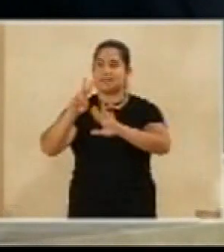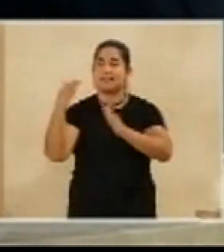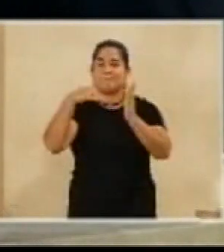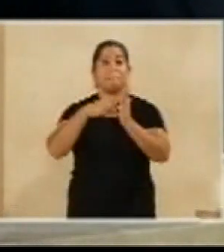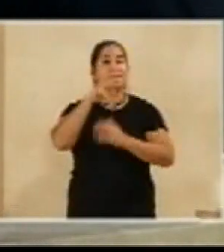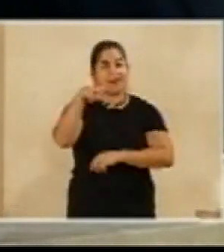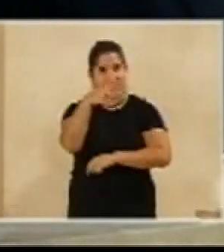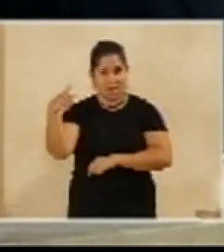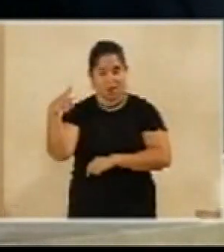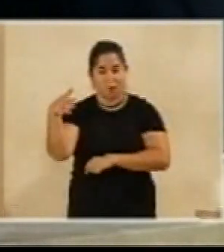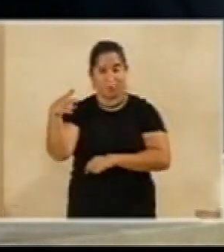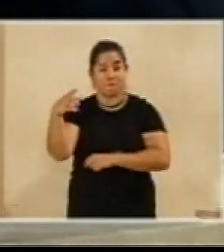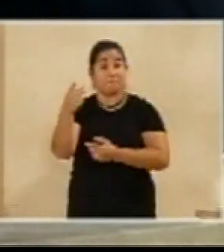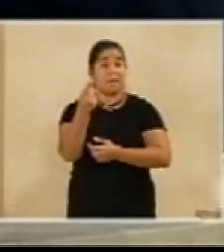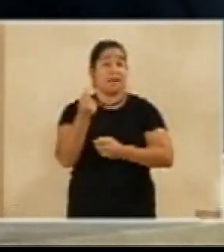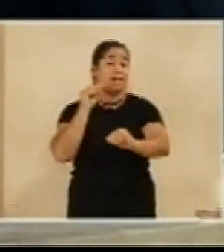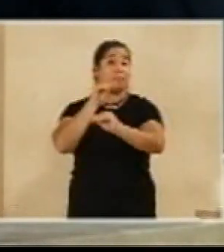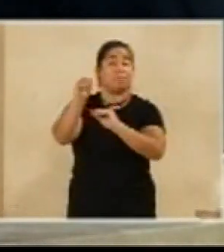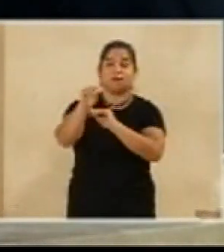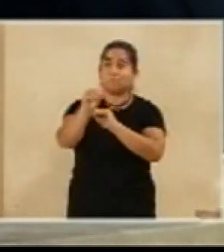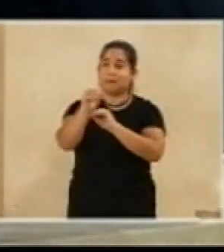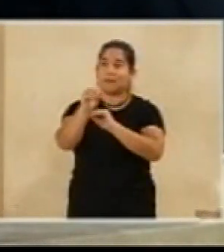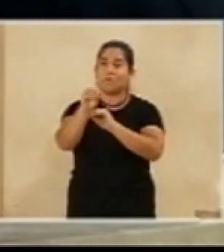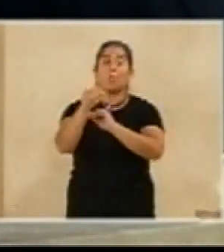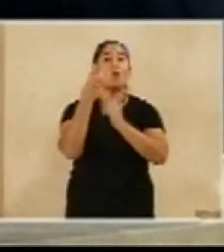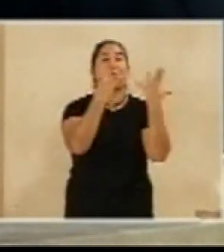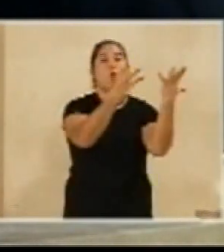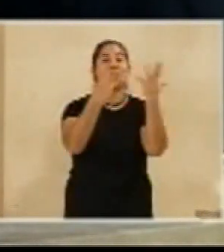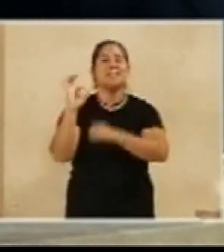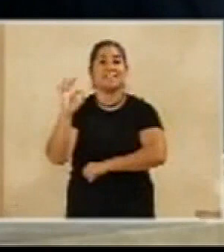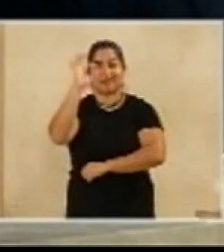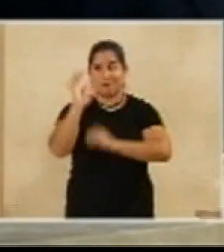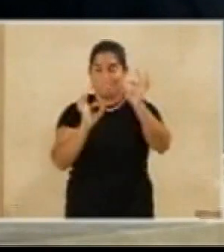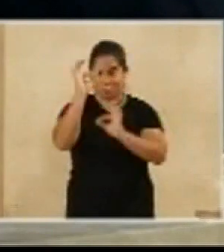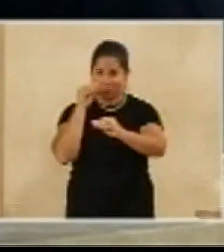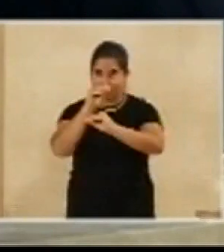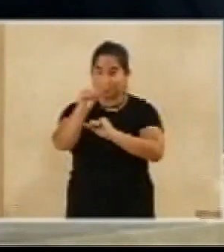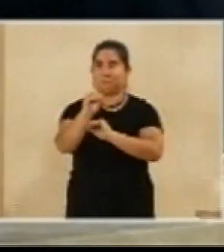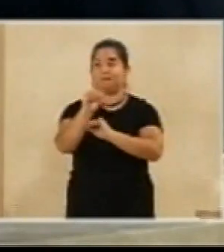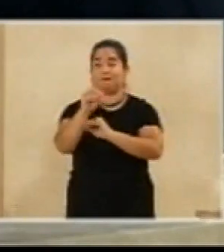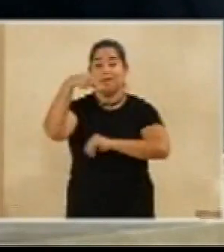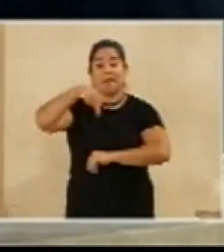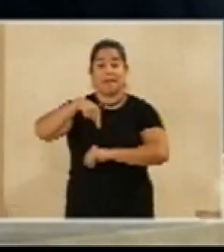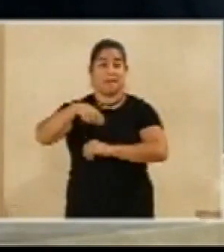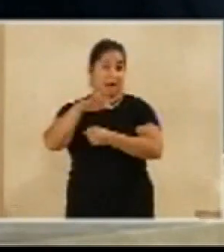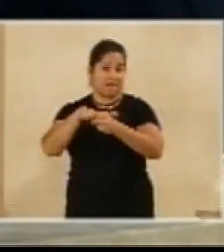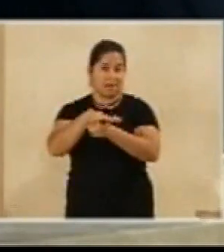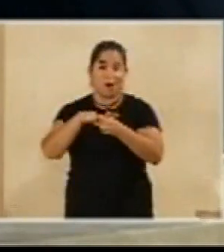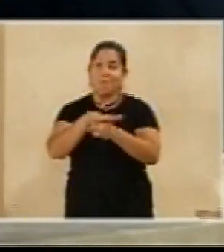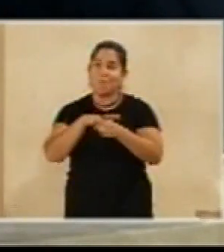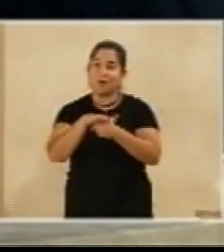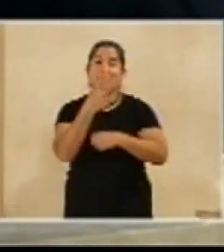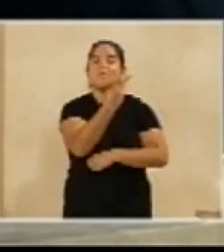euros, el cual se financia con la ayuda referida en un 80% de su importe y el municipio debe aportar la cantidad